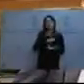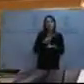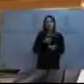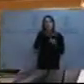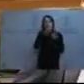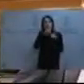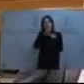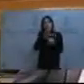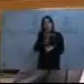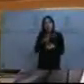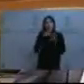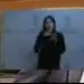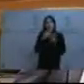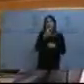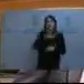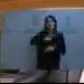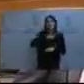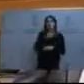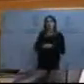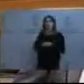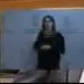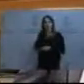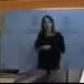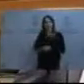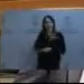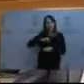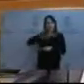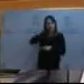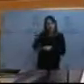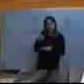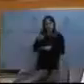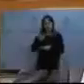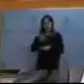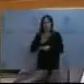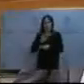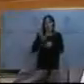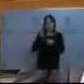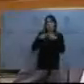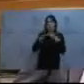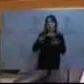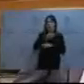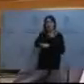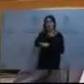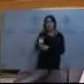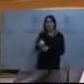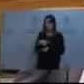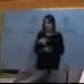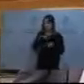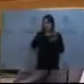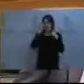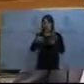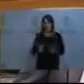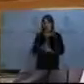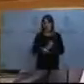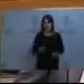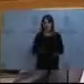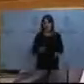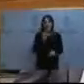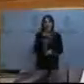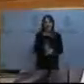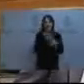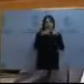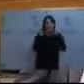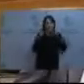que otras comunidades autónomas no tienen mucho sentido. Y además es que en este último año Asturias ha empeorado 13